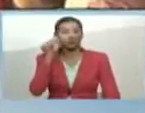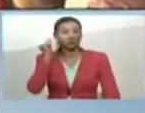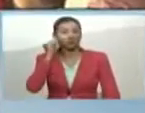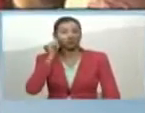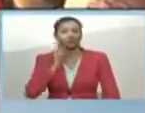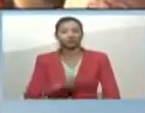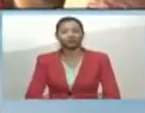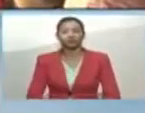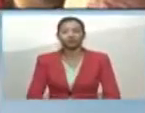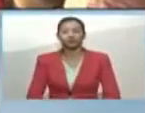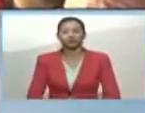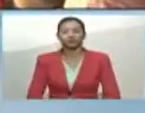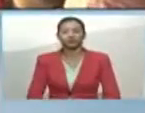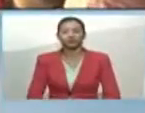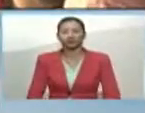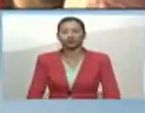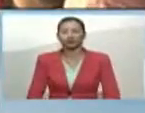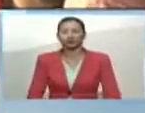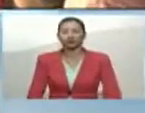los revolucionarios.